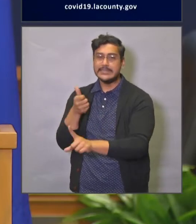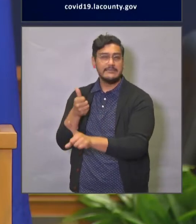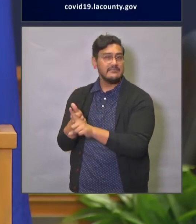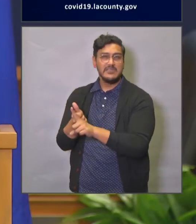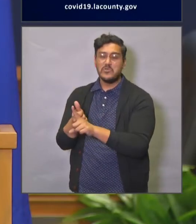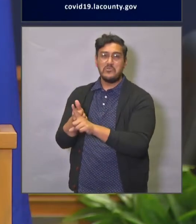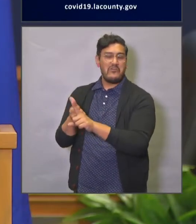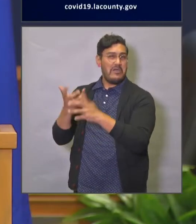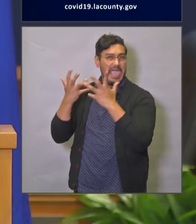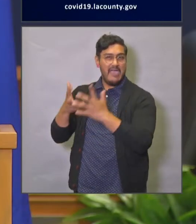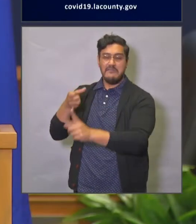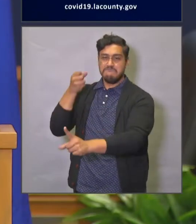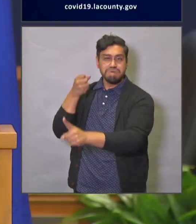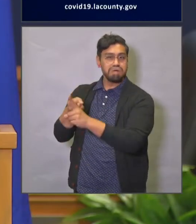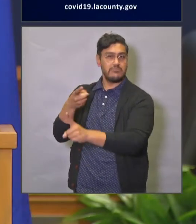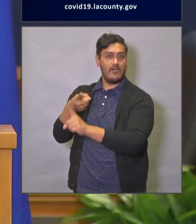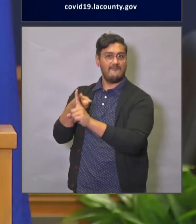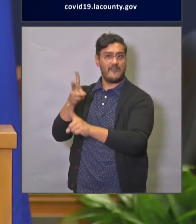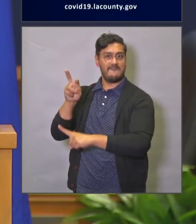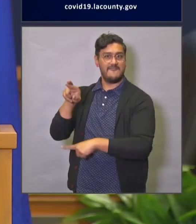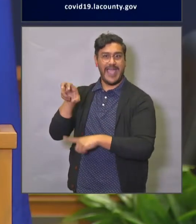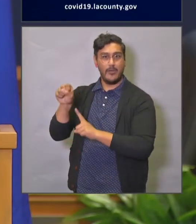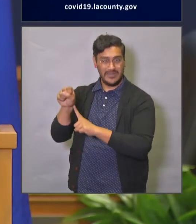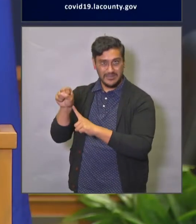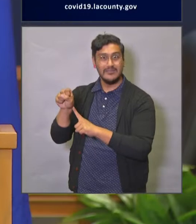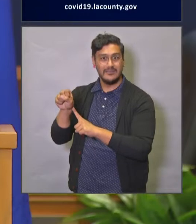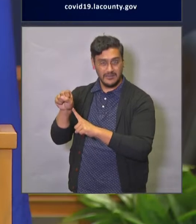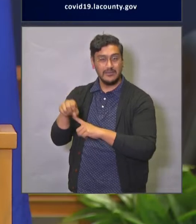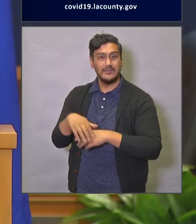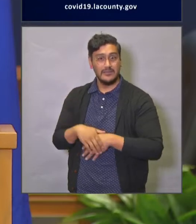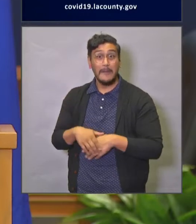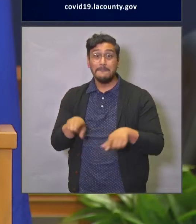virus. También asignamos al menos de